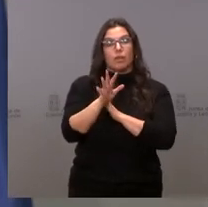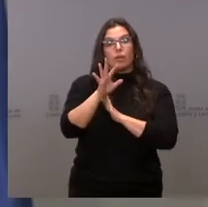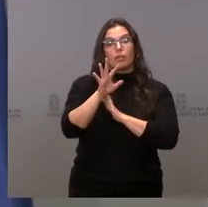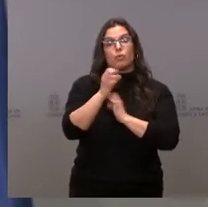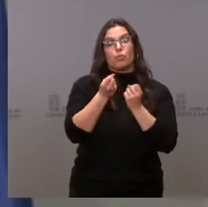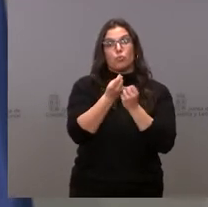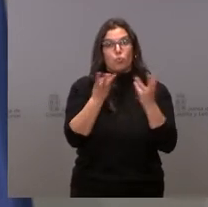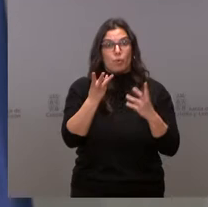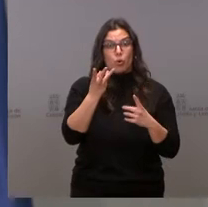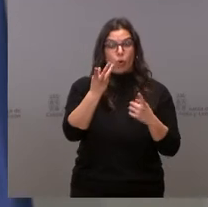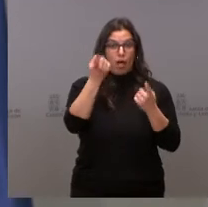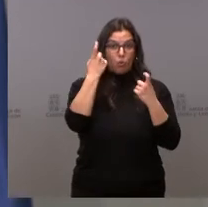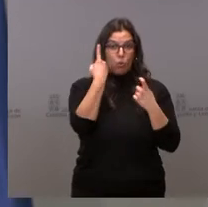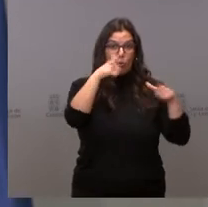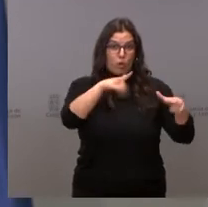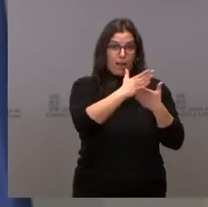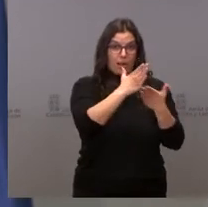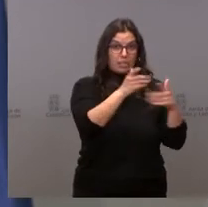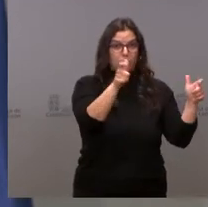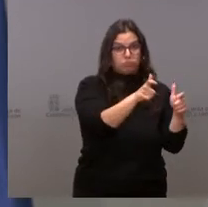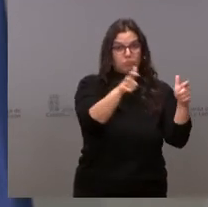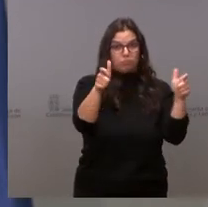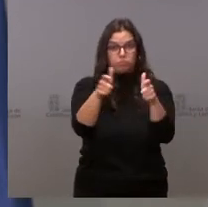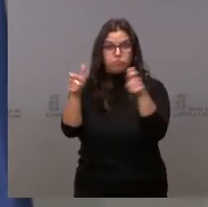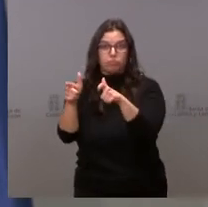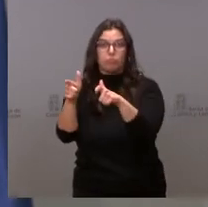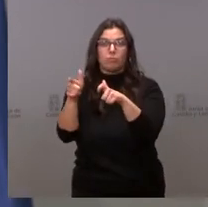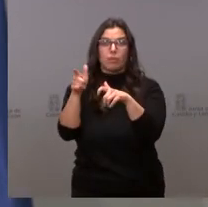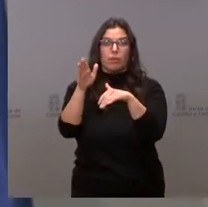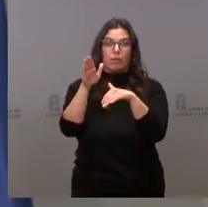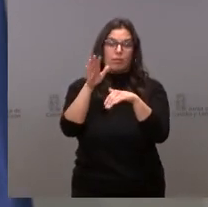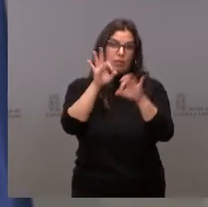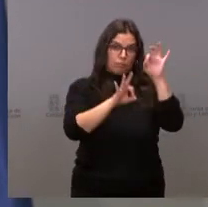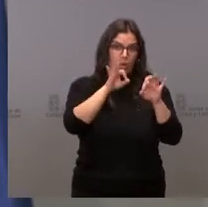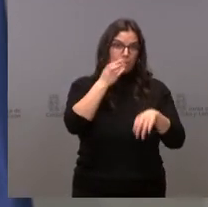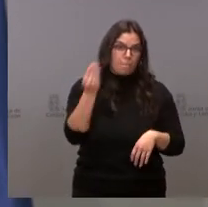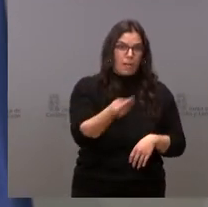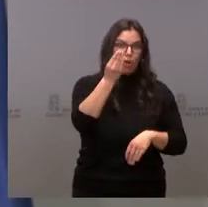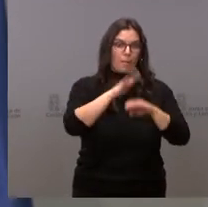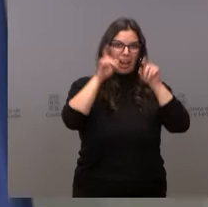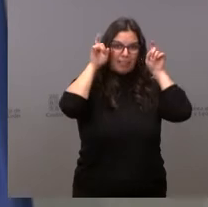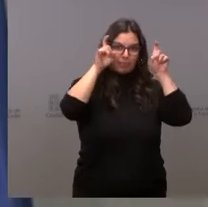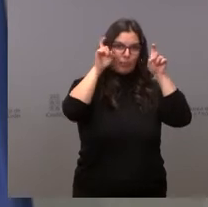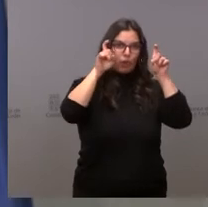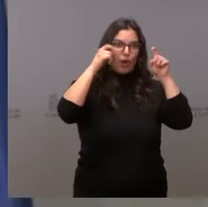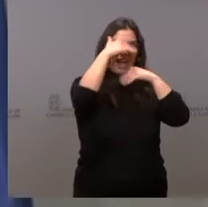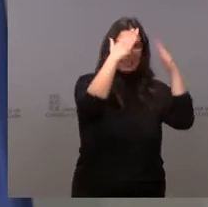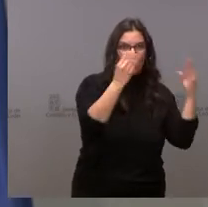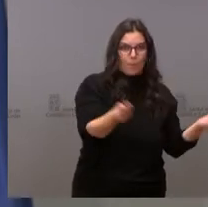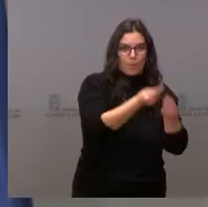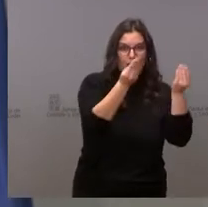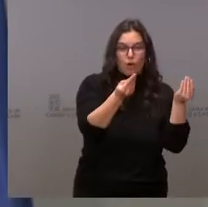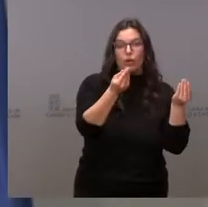alumnos por aula mejora la ratio se hace un esfuerzo en la dotación de personal